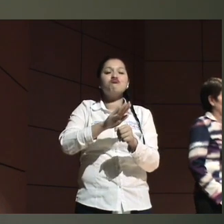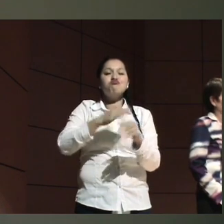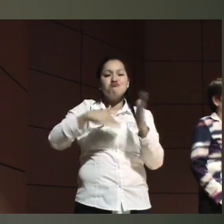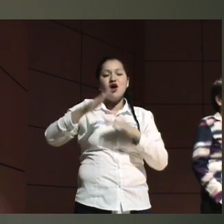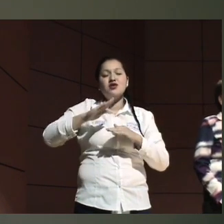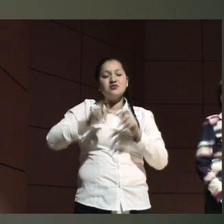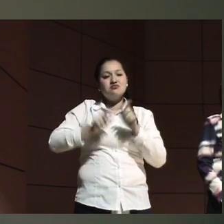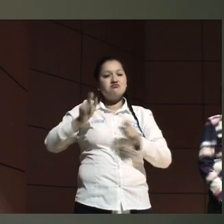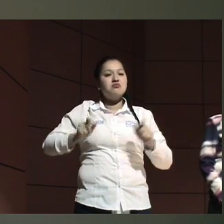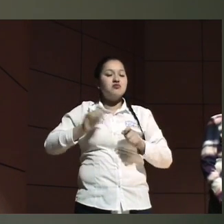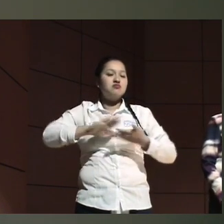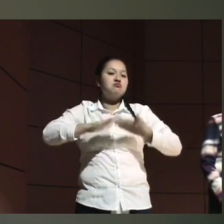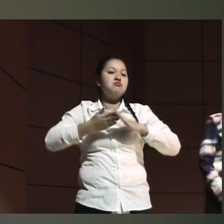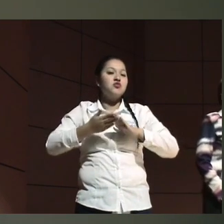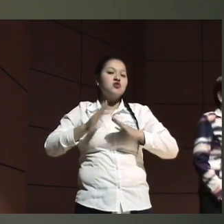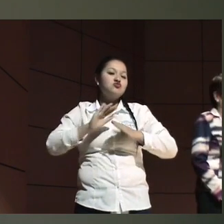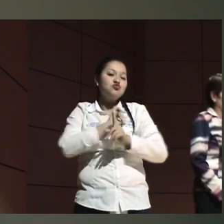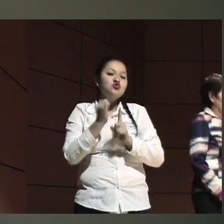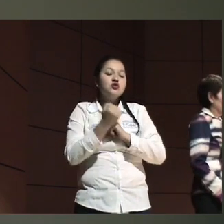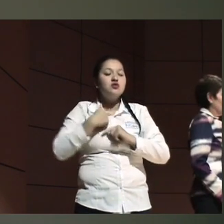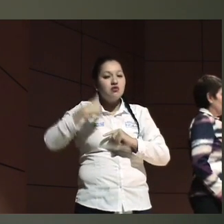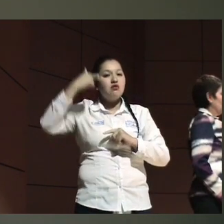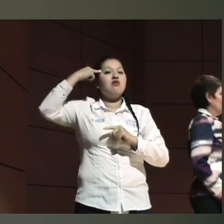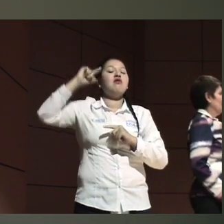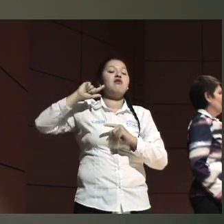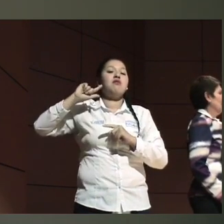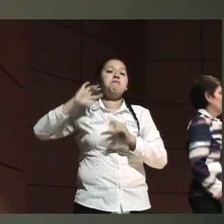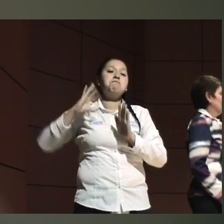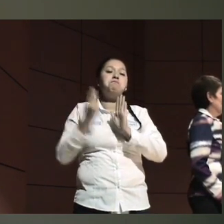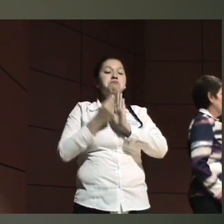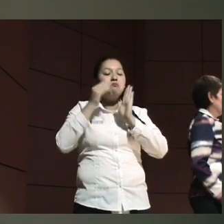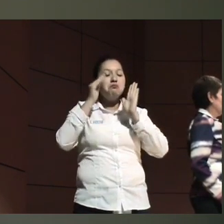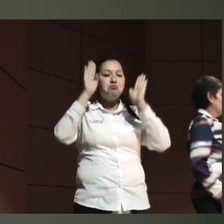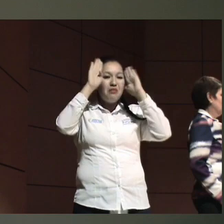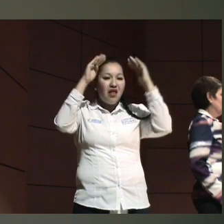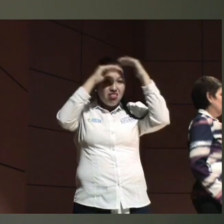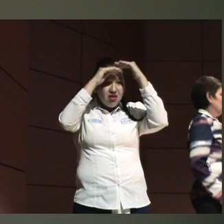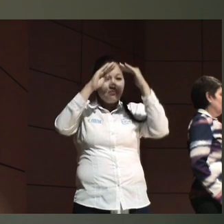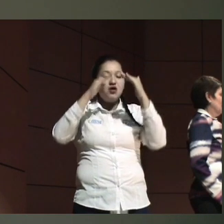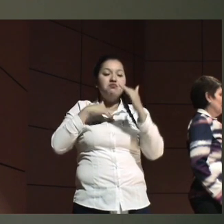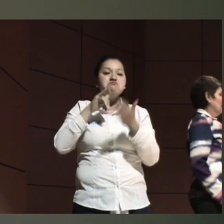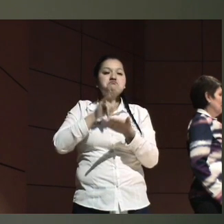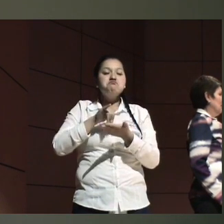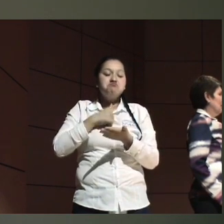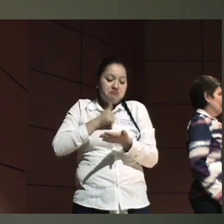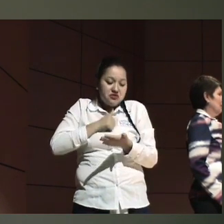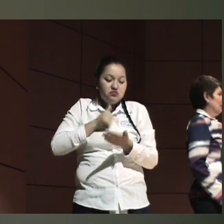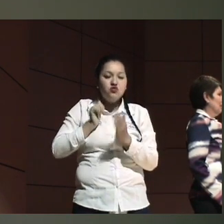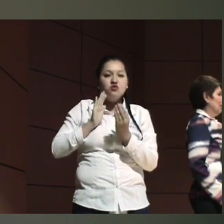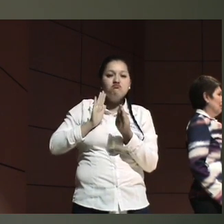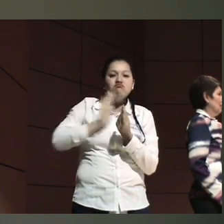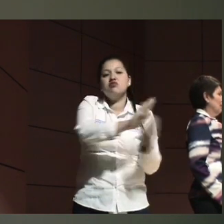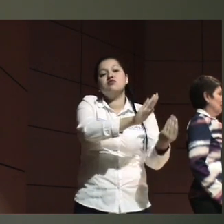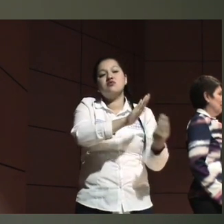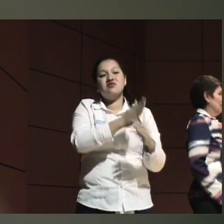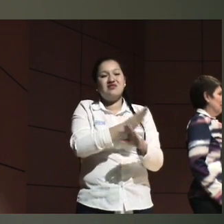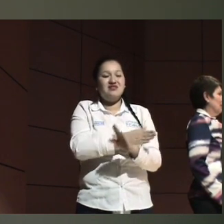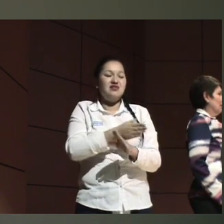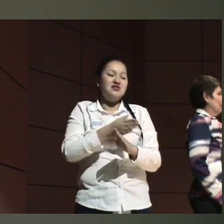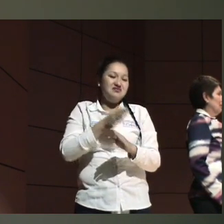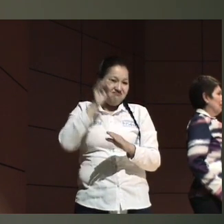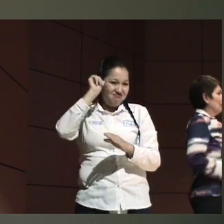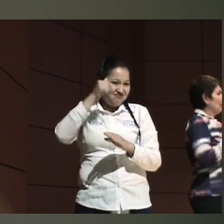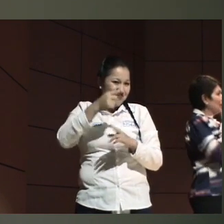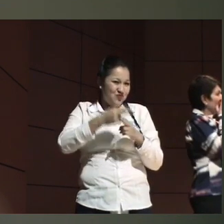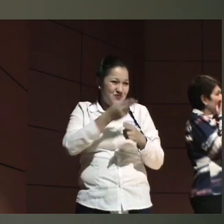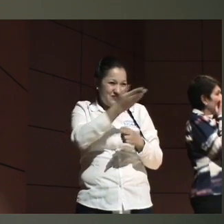social hemos sido nosotros los responsables de excluir quienes nos llamamos como lo decía el